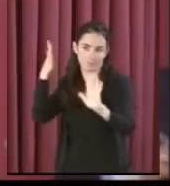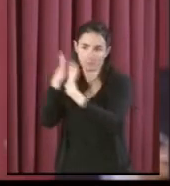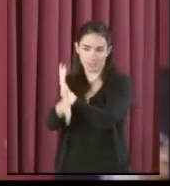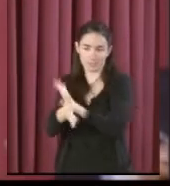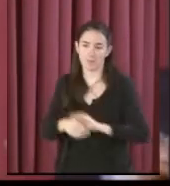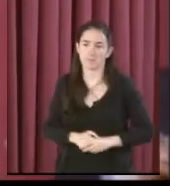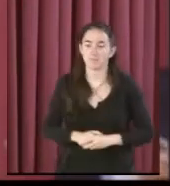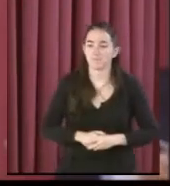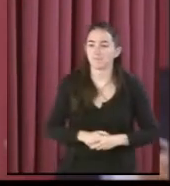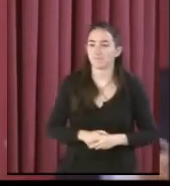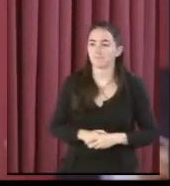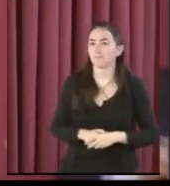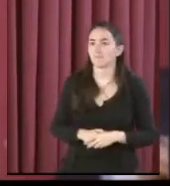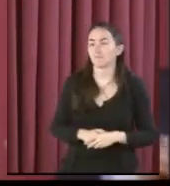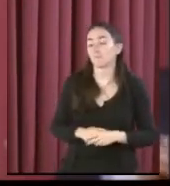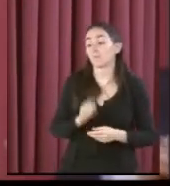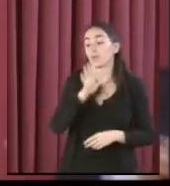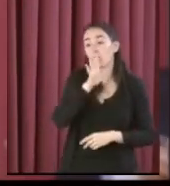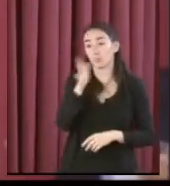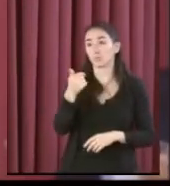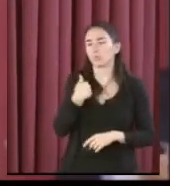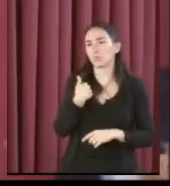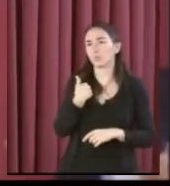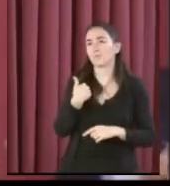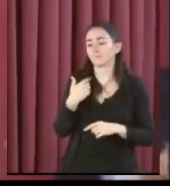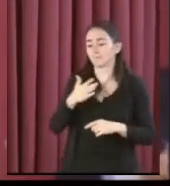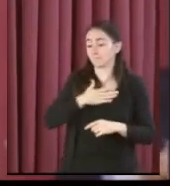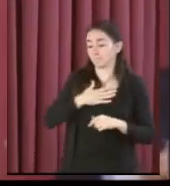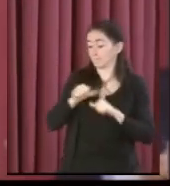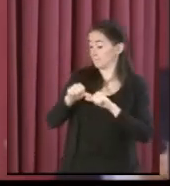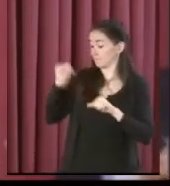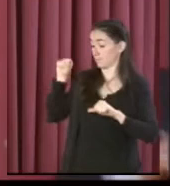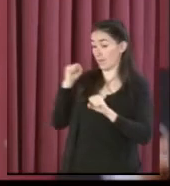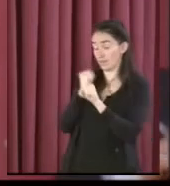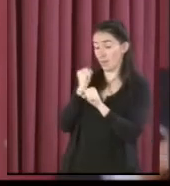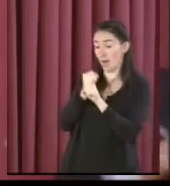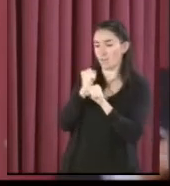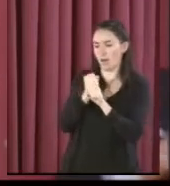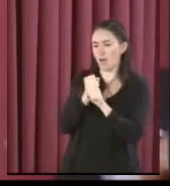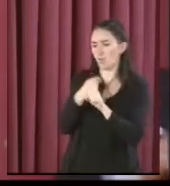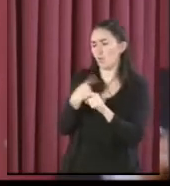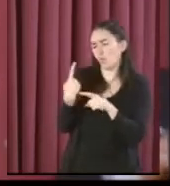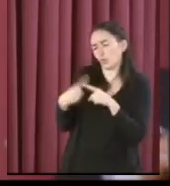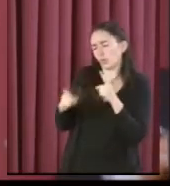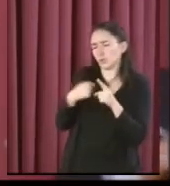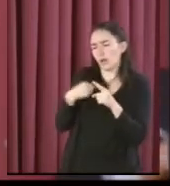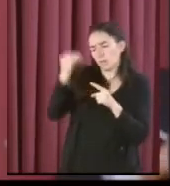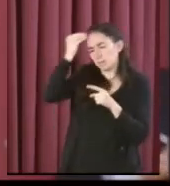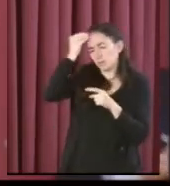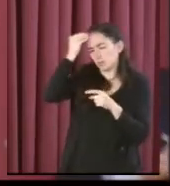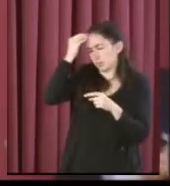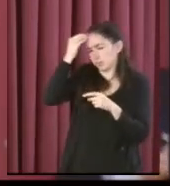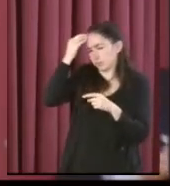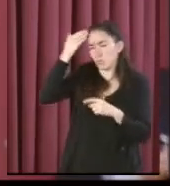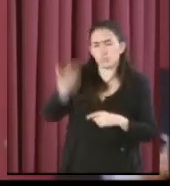Quiero destacar un rasgo, por tanto, identificativo de nuestro trabajo, que, como los anteriores, considero inherente a